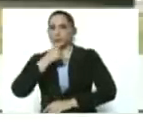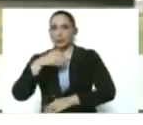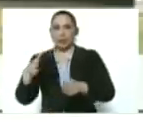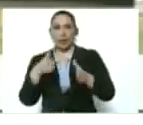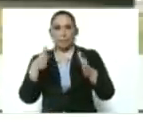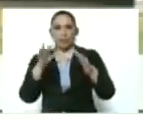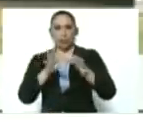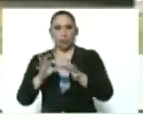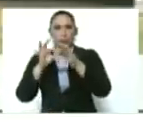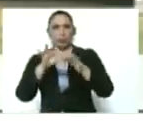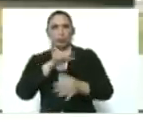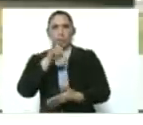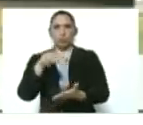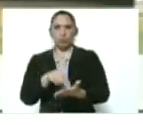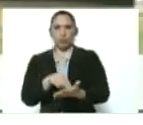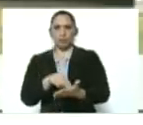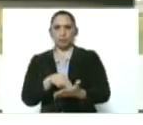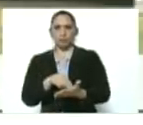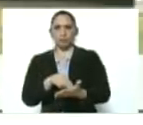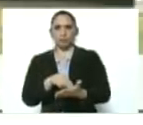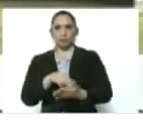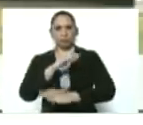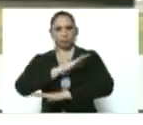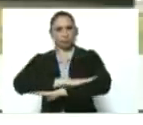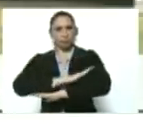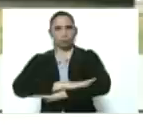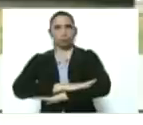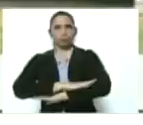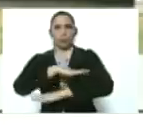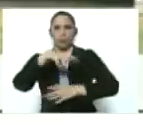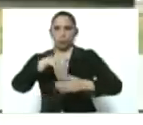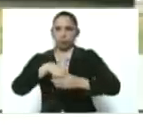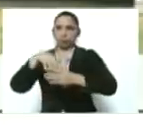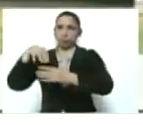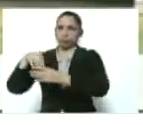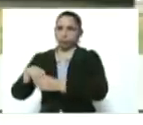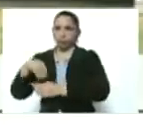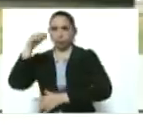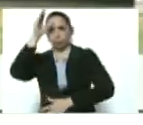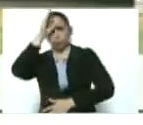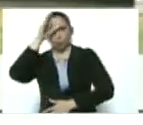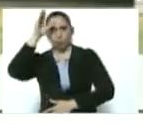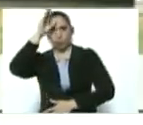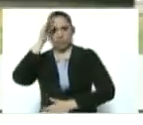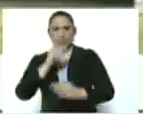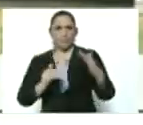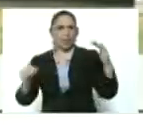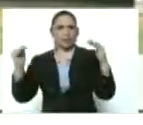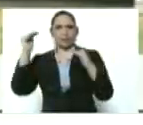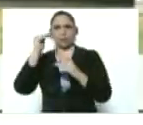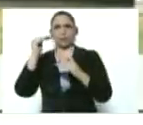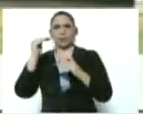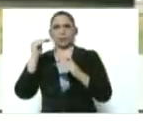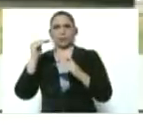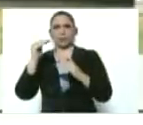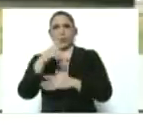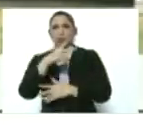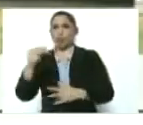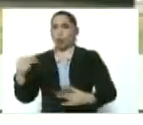de la unión nacional de la disciplina en la cuarentena de la conciencia máxima del no